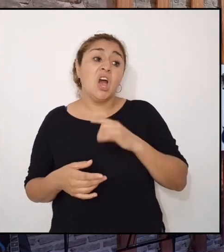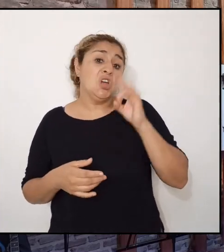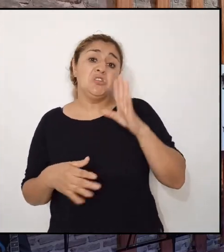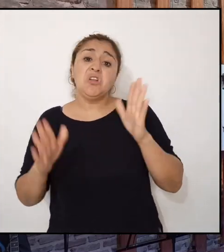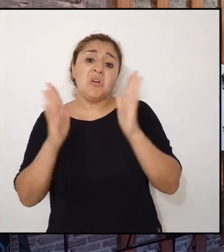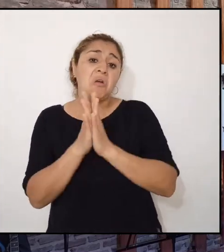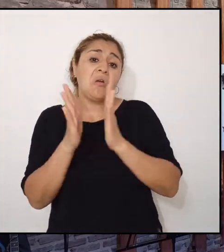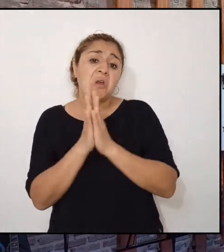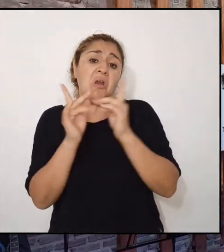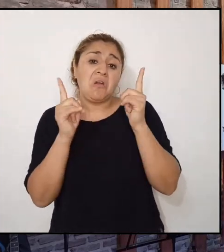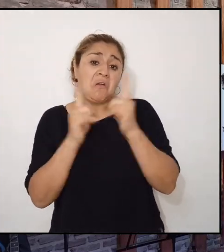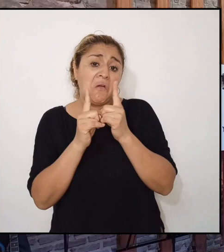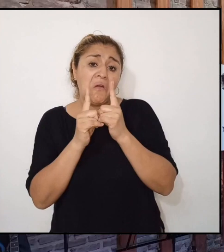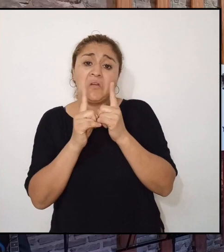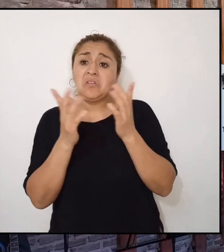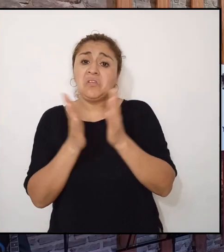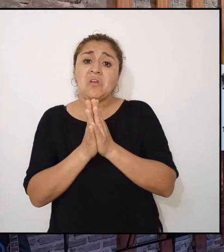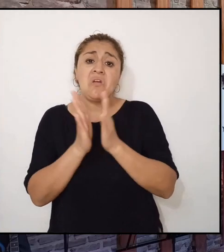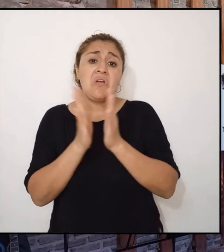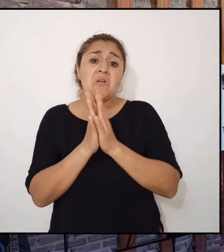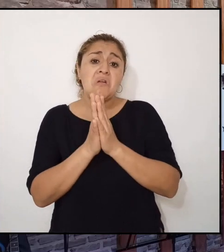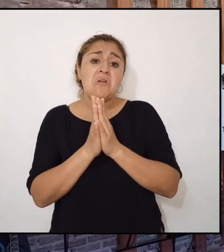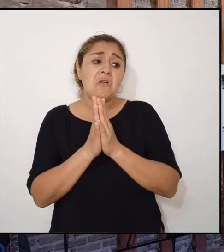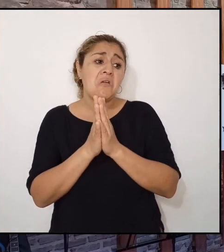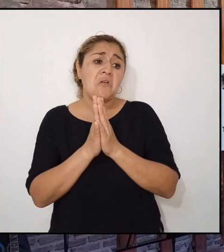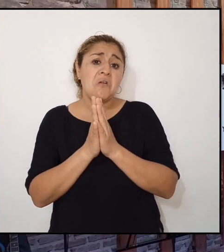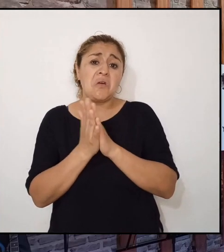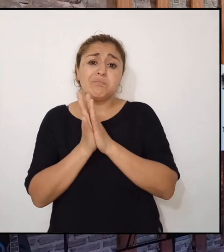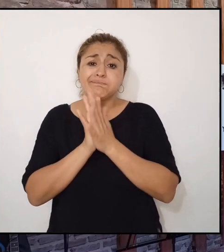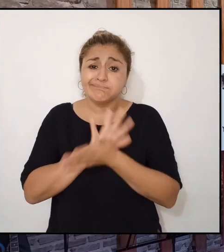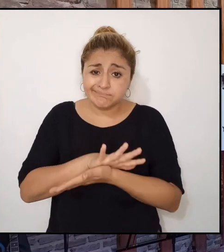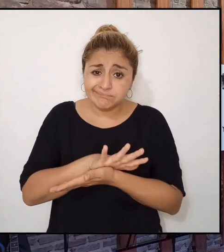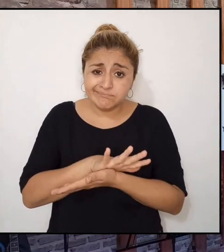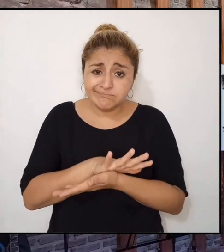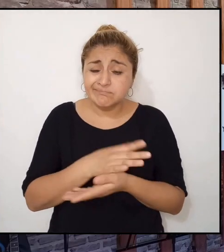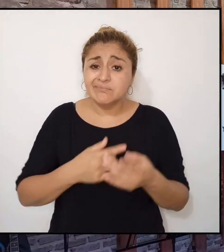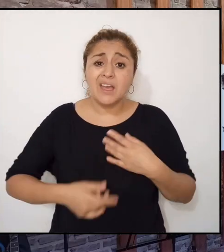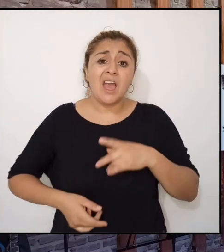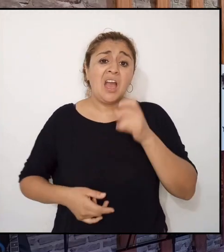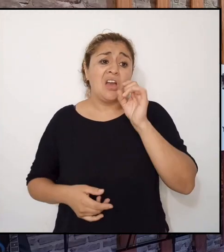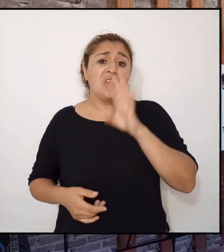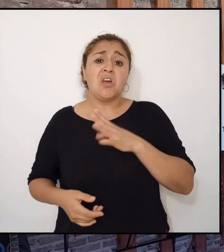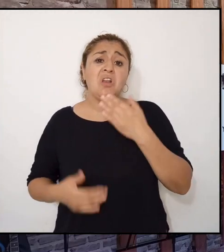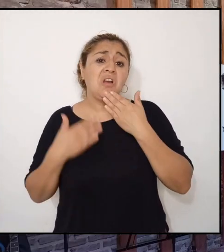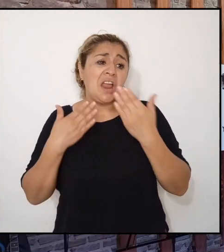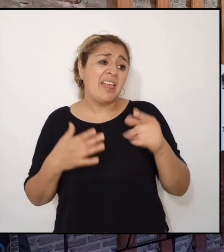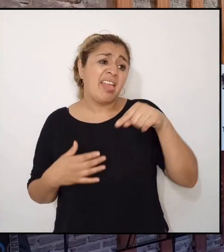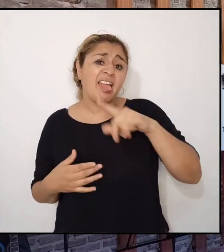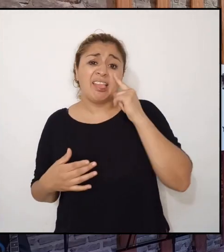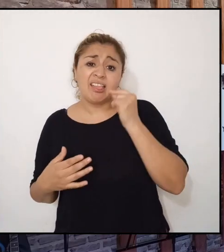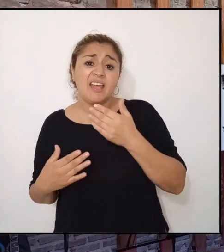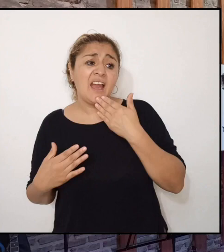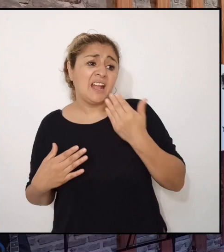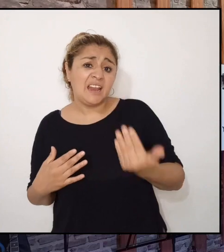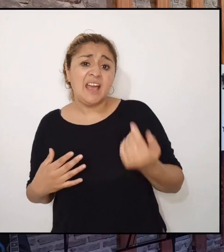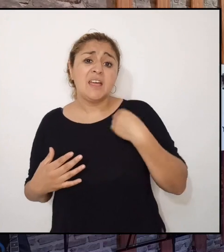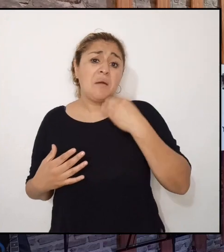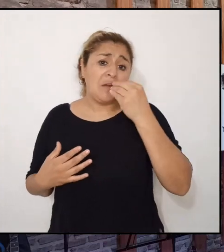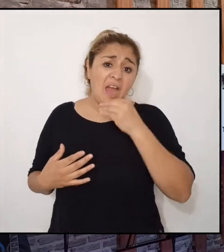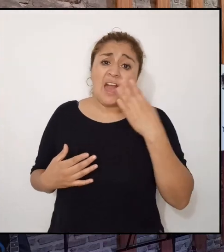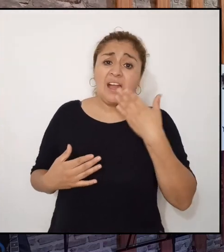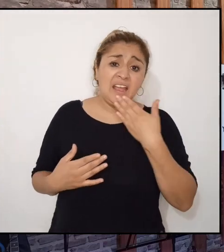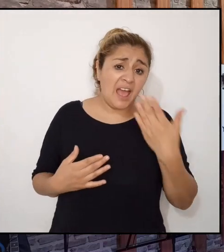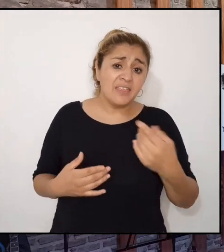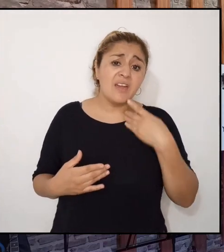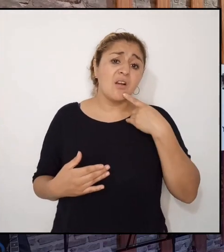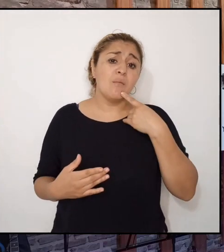trabajo, que sea todo bien, gloria a Dios, nos vemos en la noche en oración. En el monólogo. No, eso no